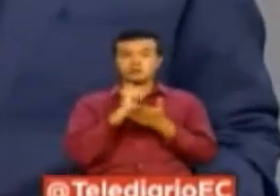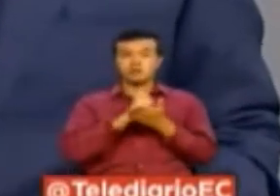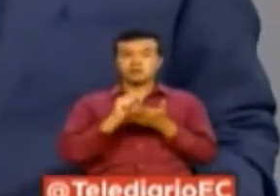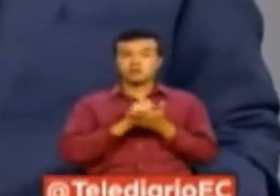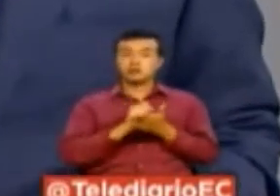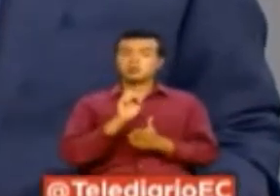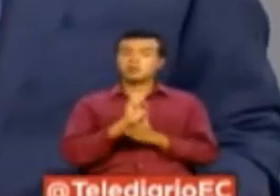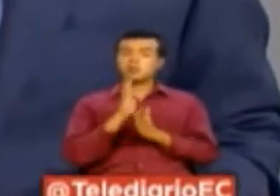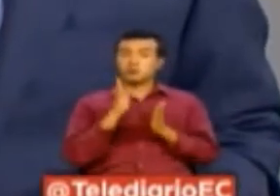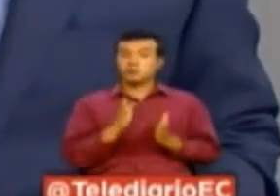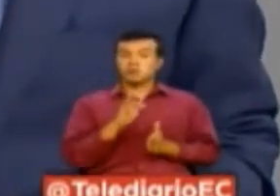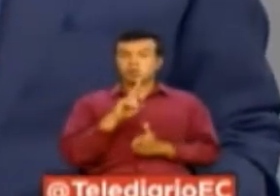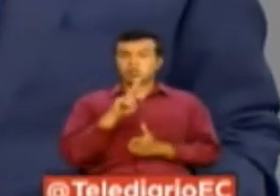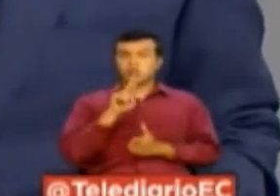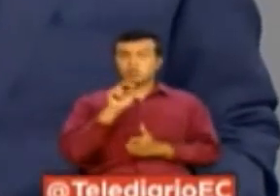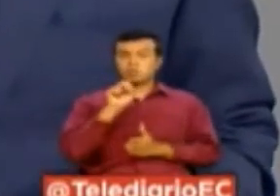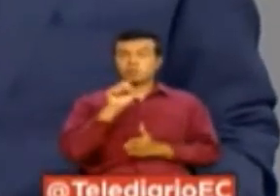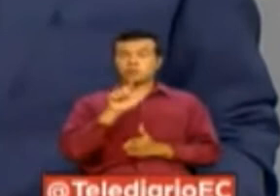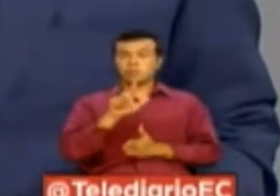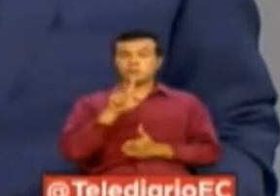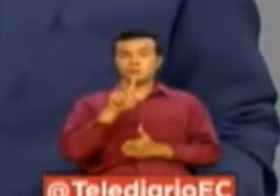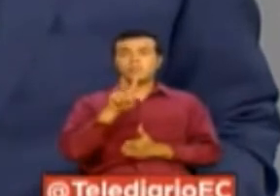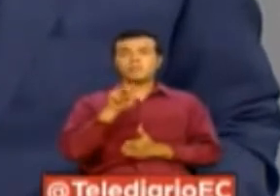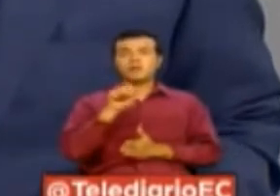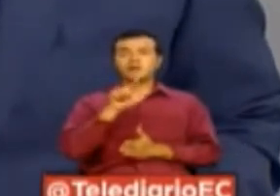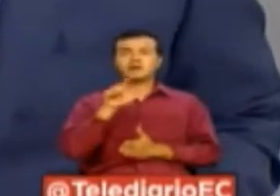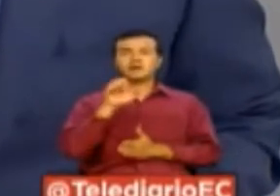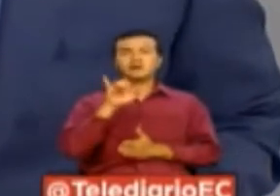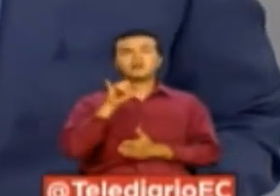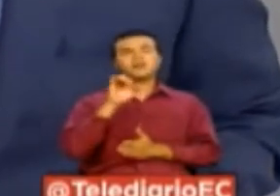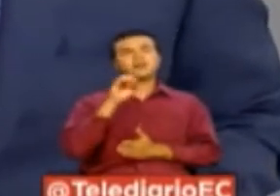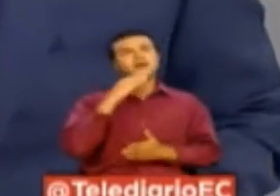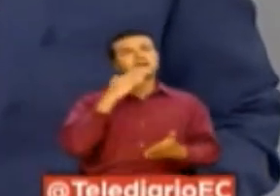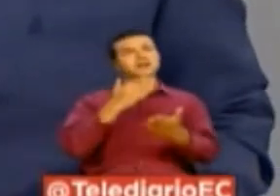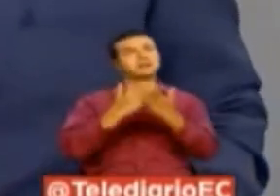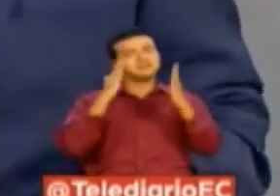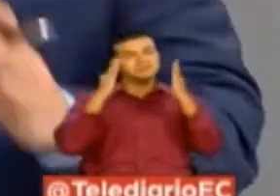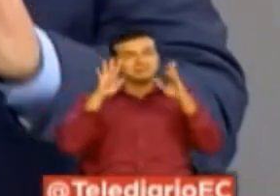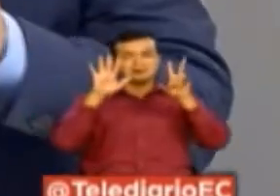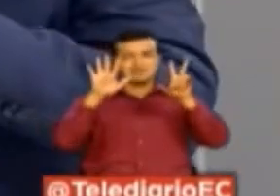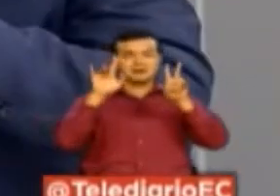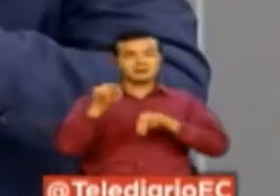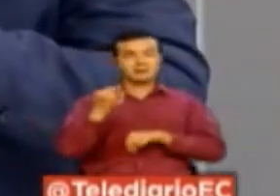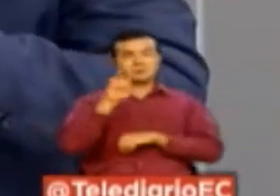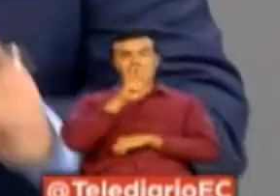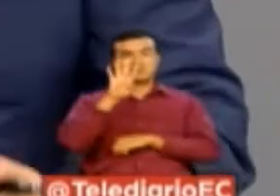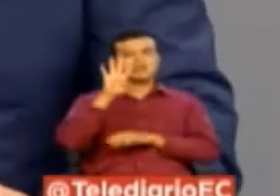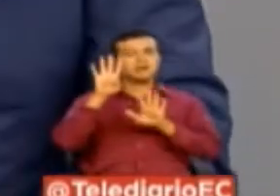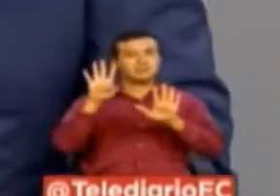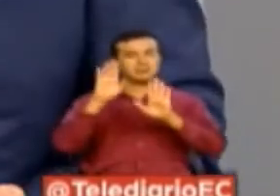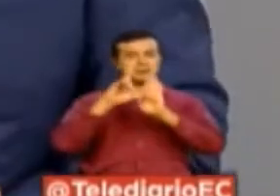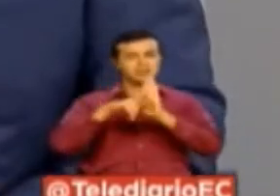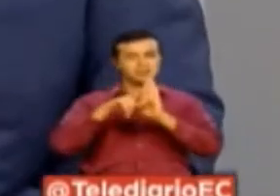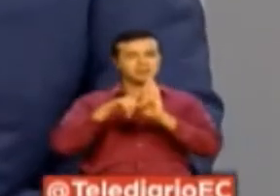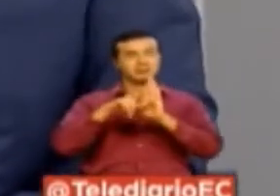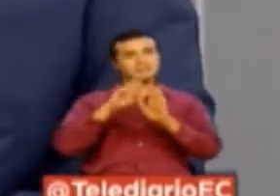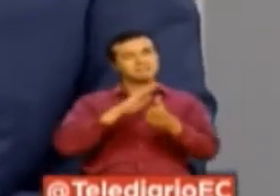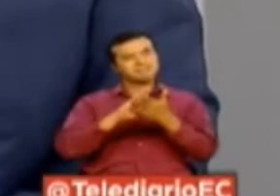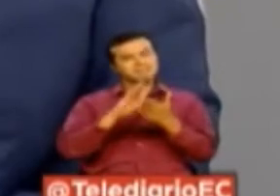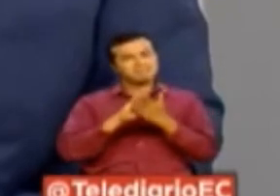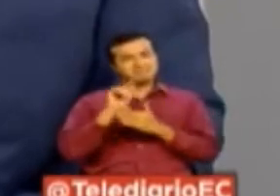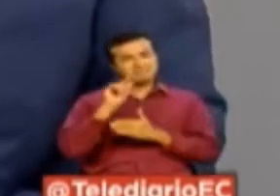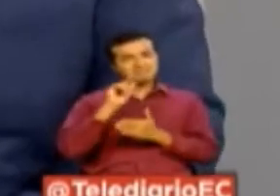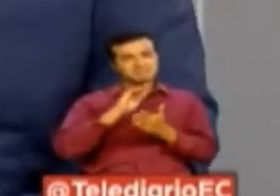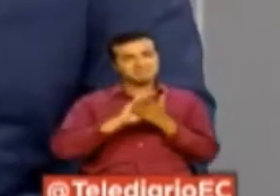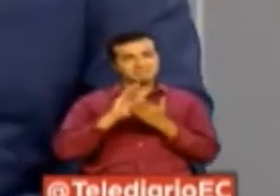ecuatoriano raúl vallejo gracias como siempre por su sintonía 7 de la mañana a 49 minutos dispense nos el